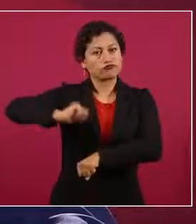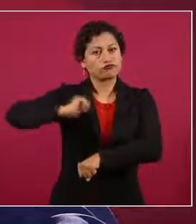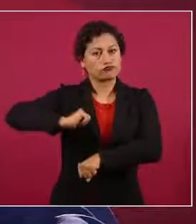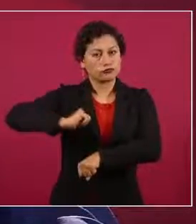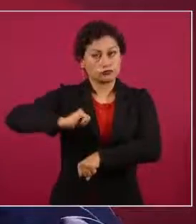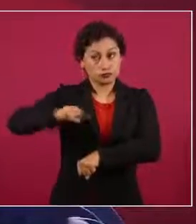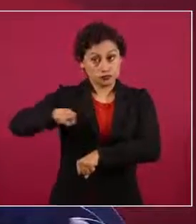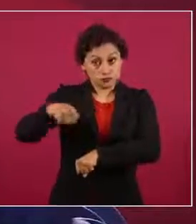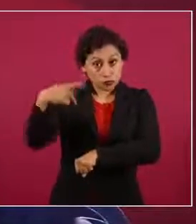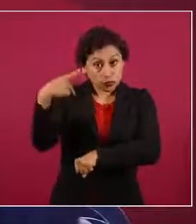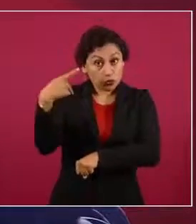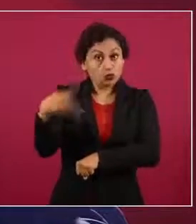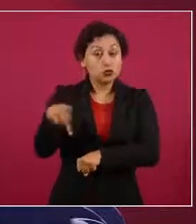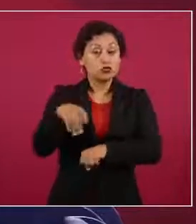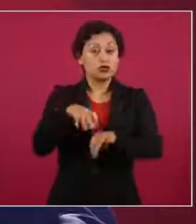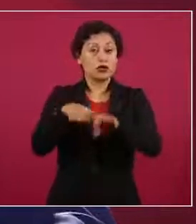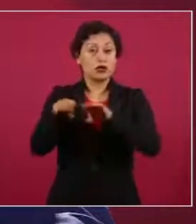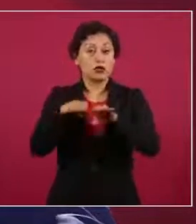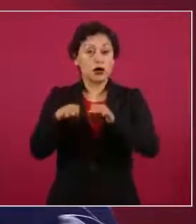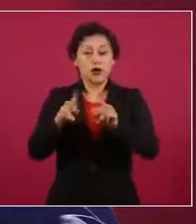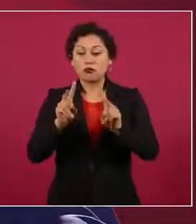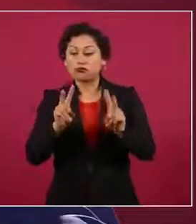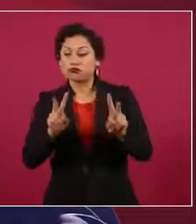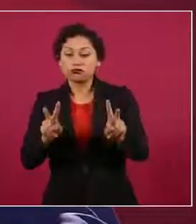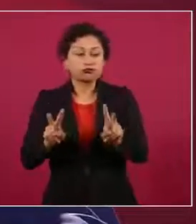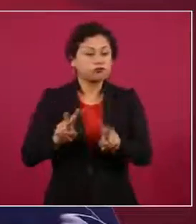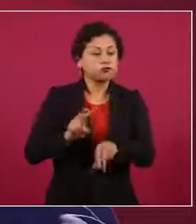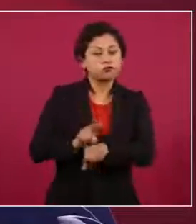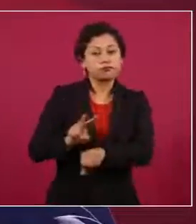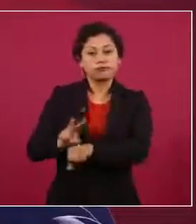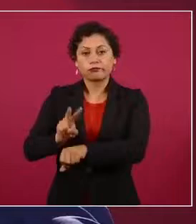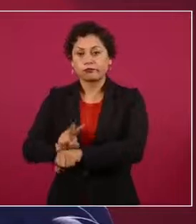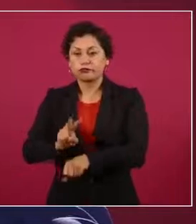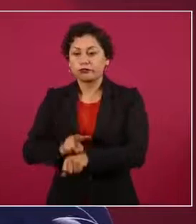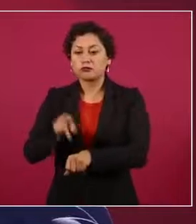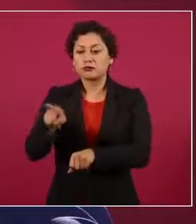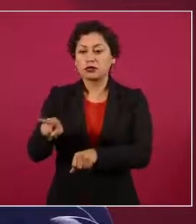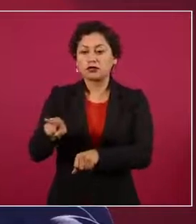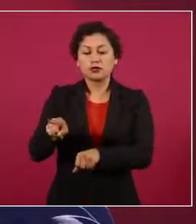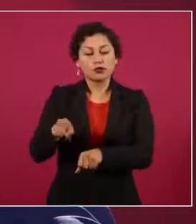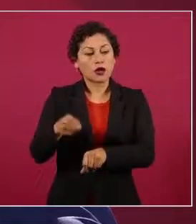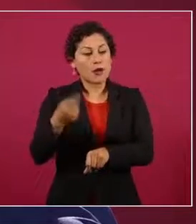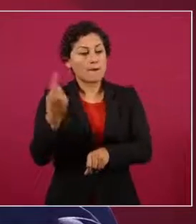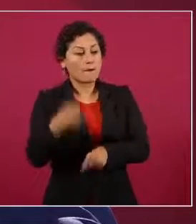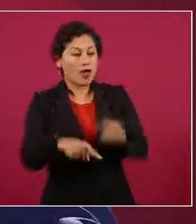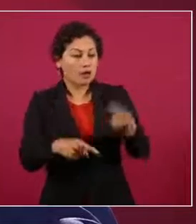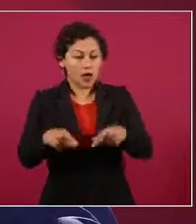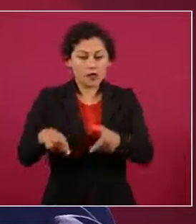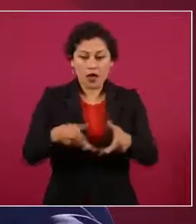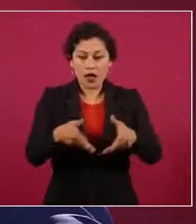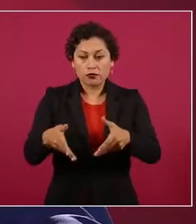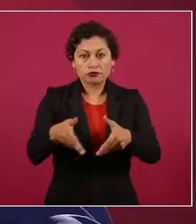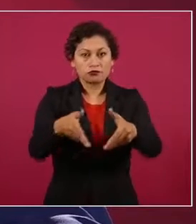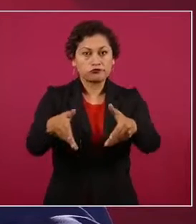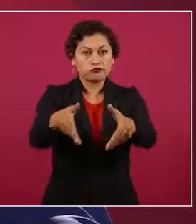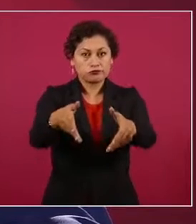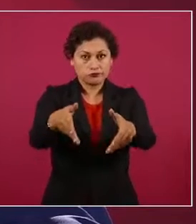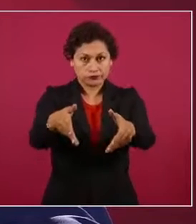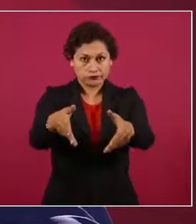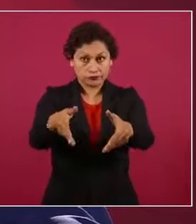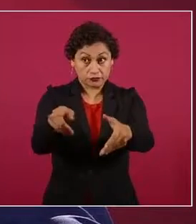definiendo por dónde debe de ir el trazo del